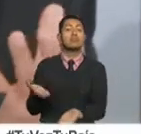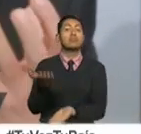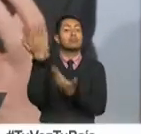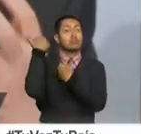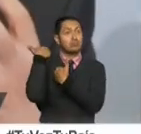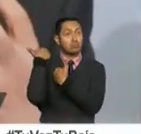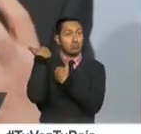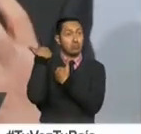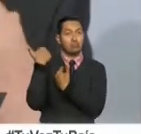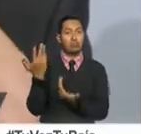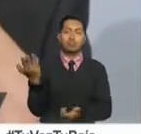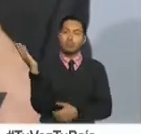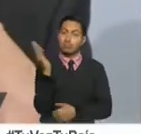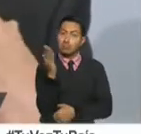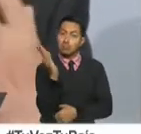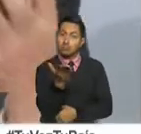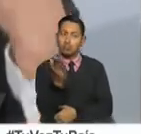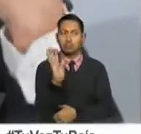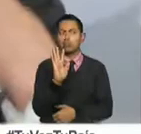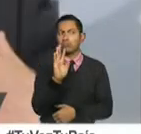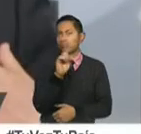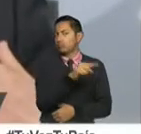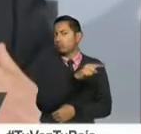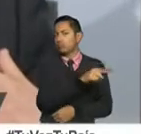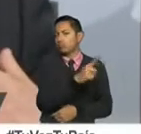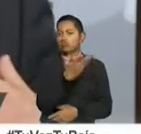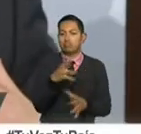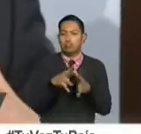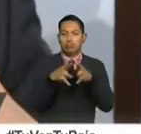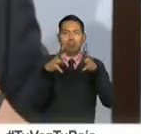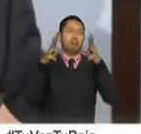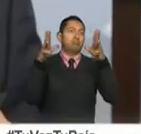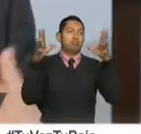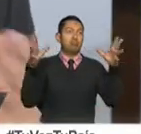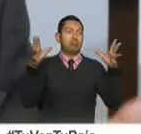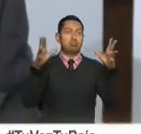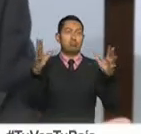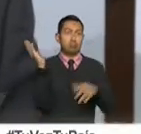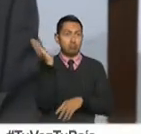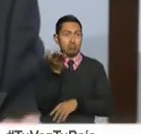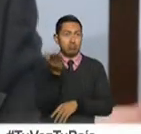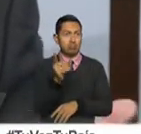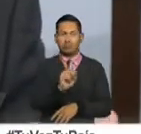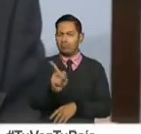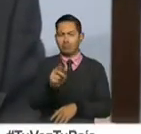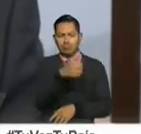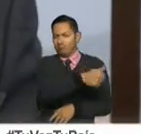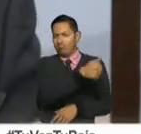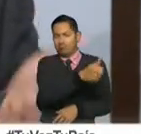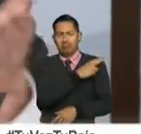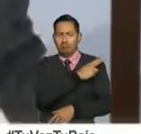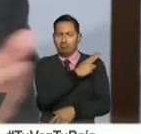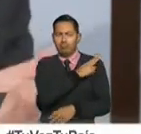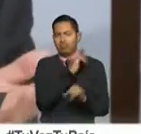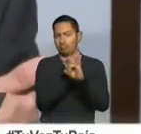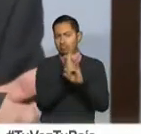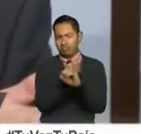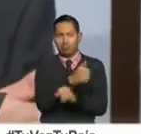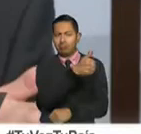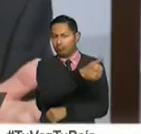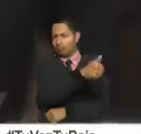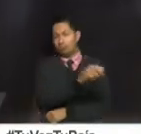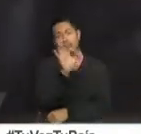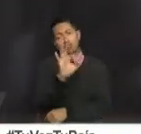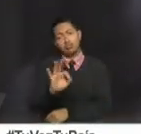responsabilidad de los docentes no es una responsabilidad de seguir incrementando nosotros nuestro cuerpo docente, son docentes de universidades e institutos o